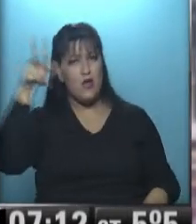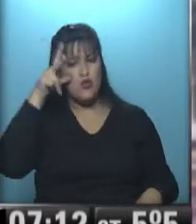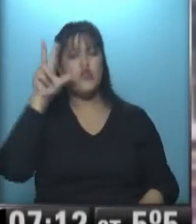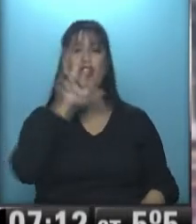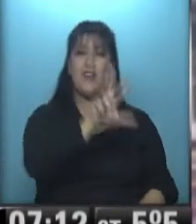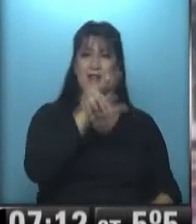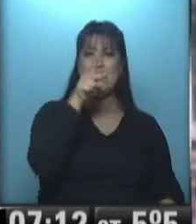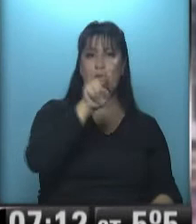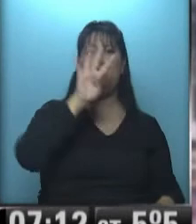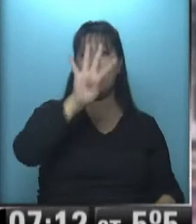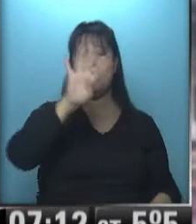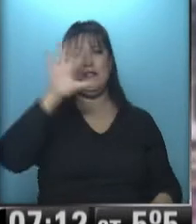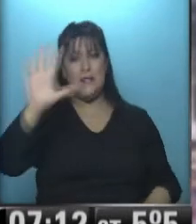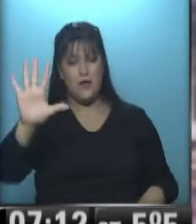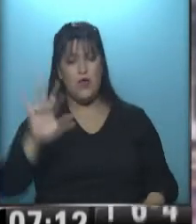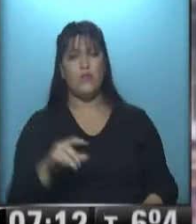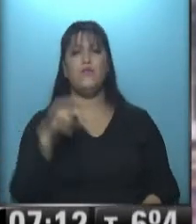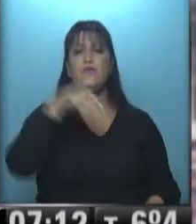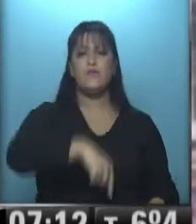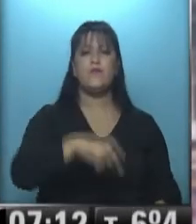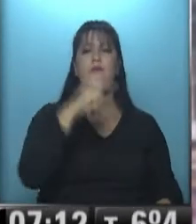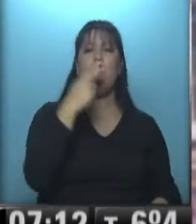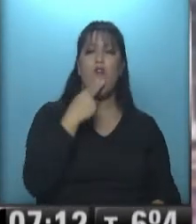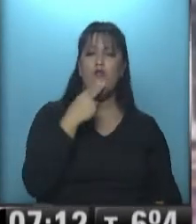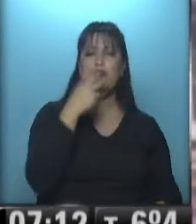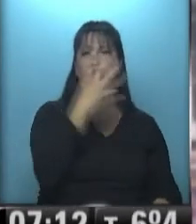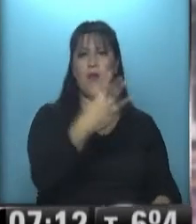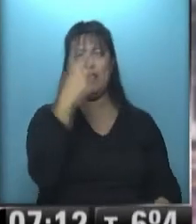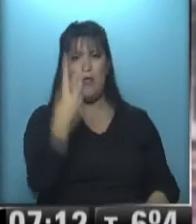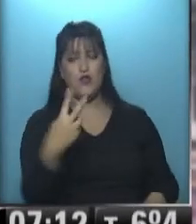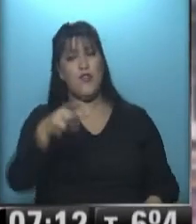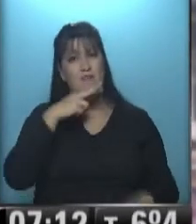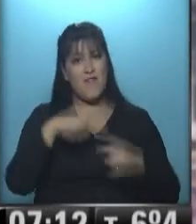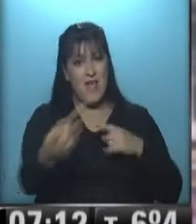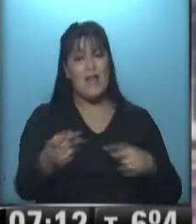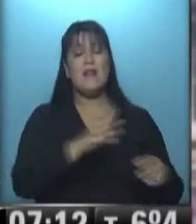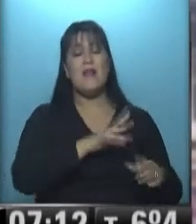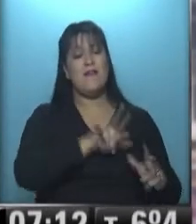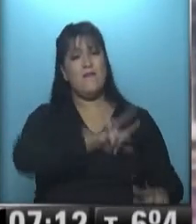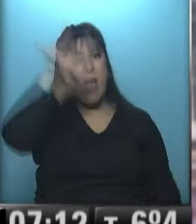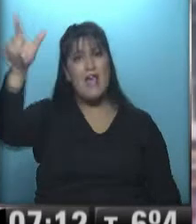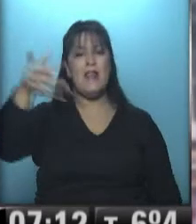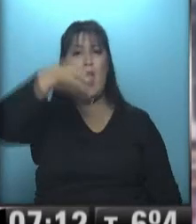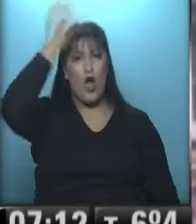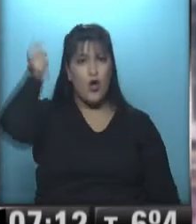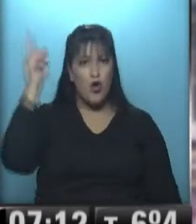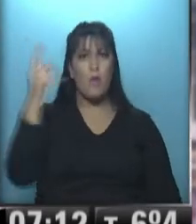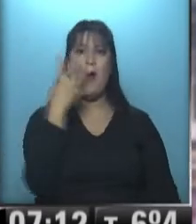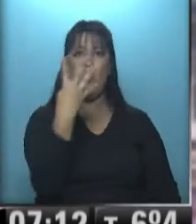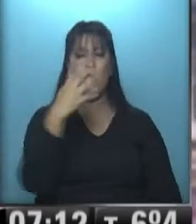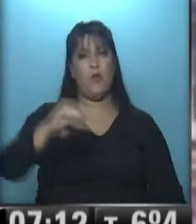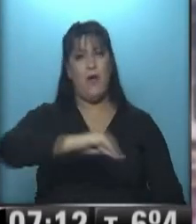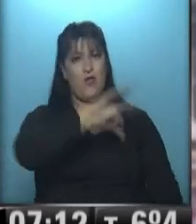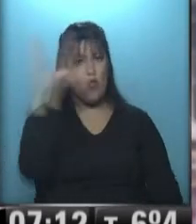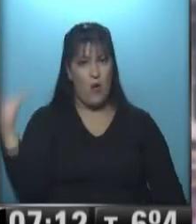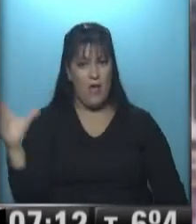El viernes, el 1142, que va sale de nuestro país hacia Roma, partirá a las 4 de la madrugada.